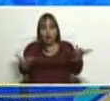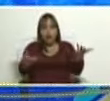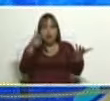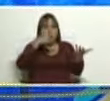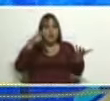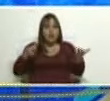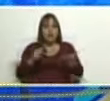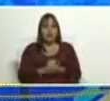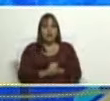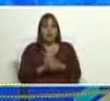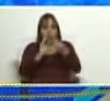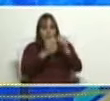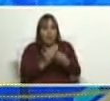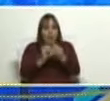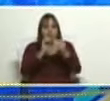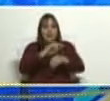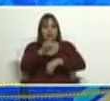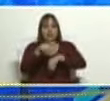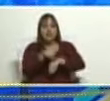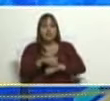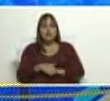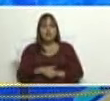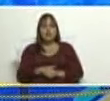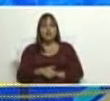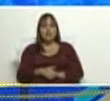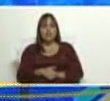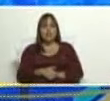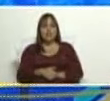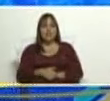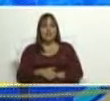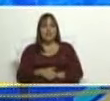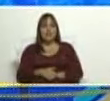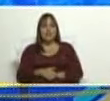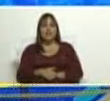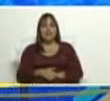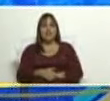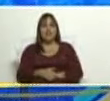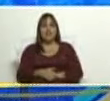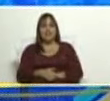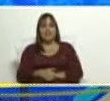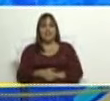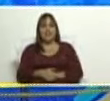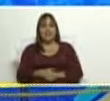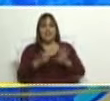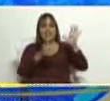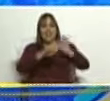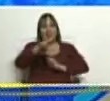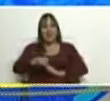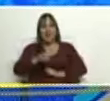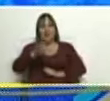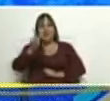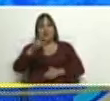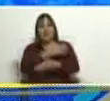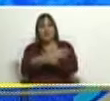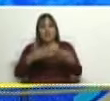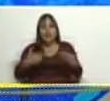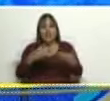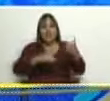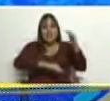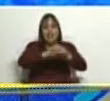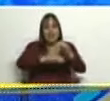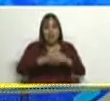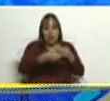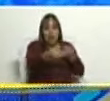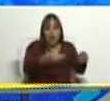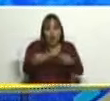con producción nacional. La distribución de 6.2 millones de pares de zapatos en todas las comunidades.